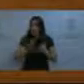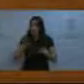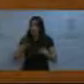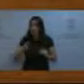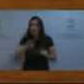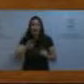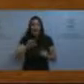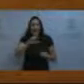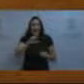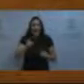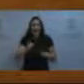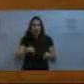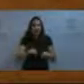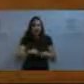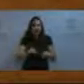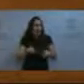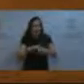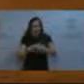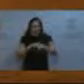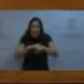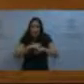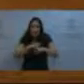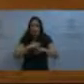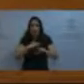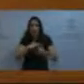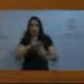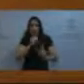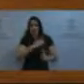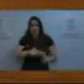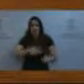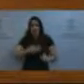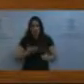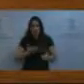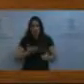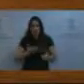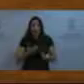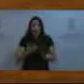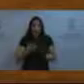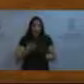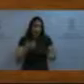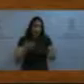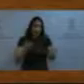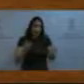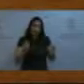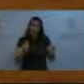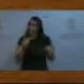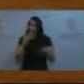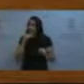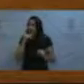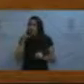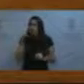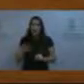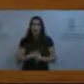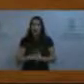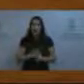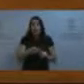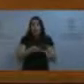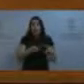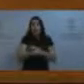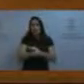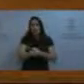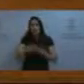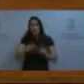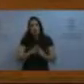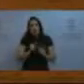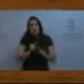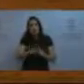pieza fundamental de nuestro estado del bienestar y estamos convencidos que ayudar y apoyar al ERA, finalizo, señor presidente, es la mejor inversión social que se